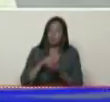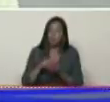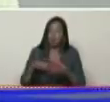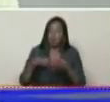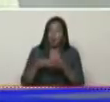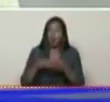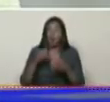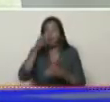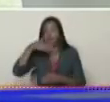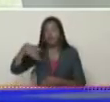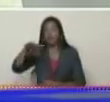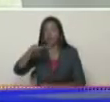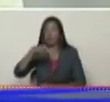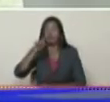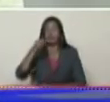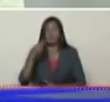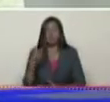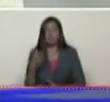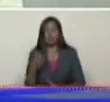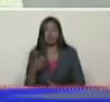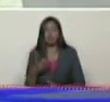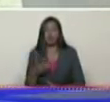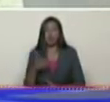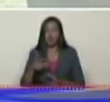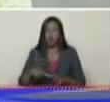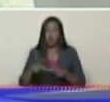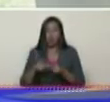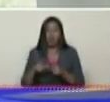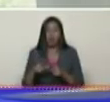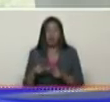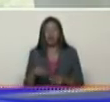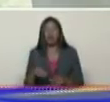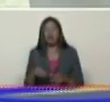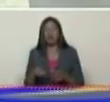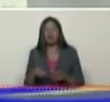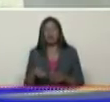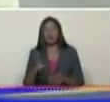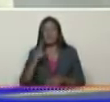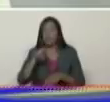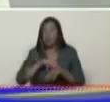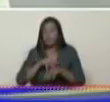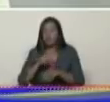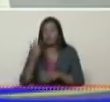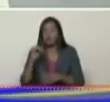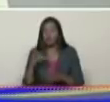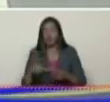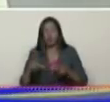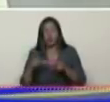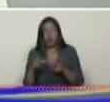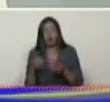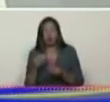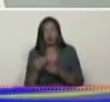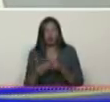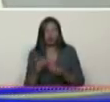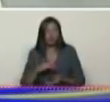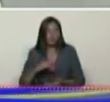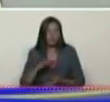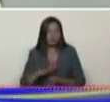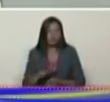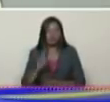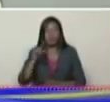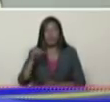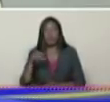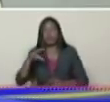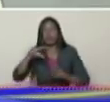que tiene incluso sitio donde pernotar, como los médicos tienen sitio para pernotar. Está en la misión Cultura,